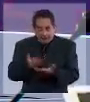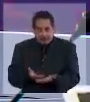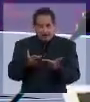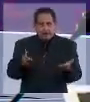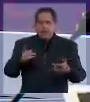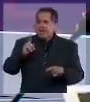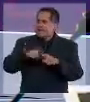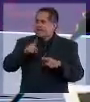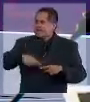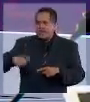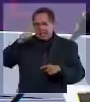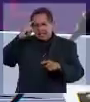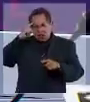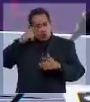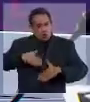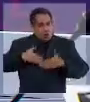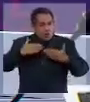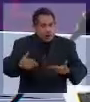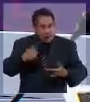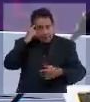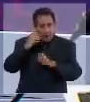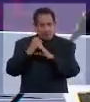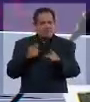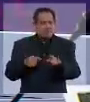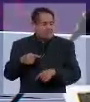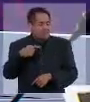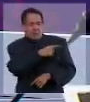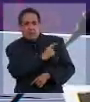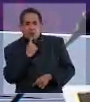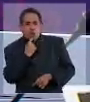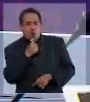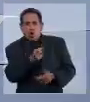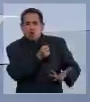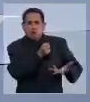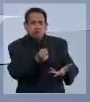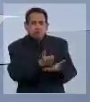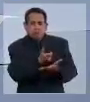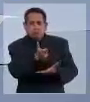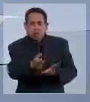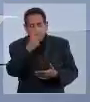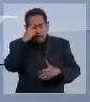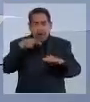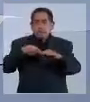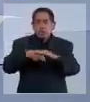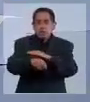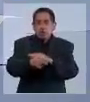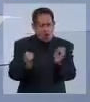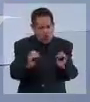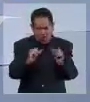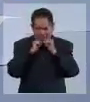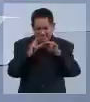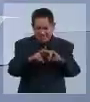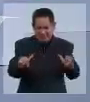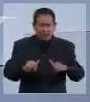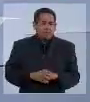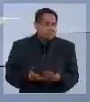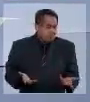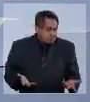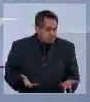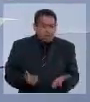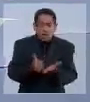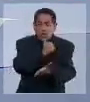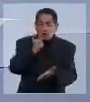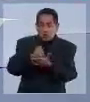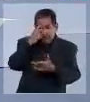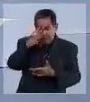transporte público masivo. Andrés Manuel, por ejemplo, no invirtió un solo peso en metro cuando fue jefe de gobierno. La Ciudad de México es la